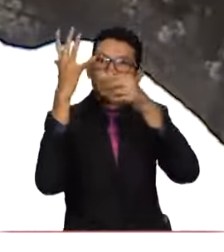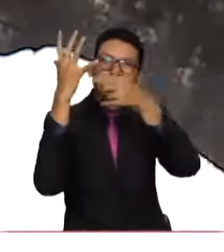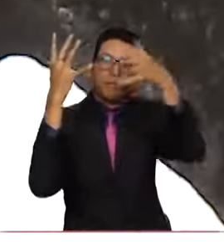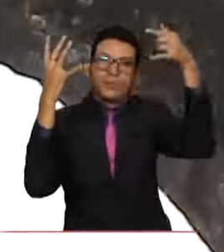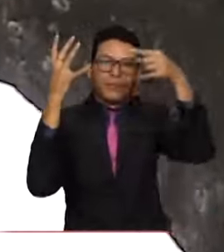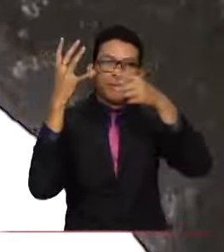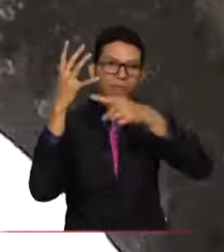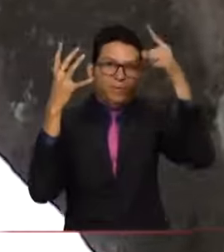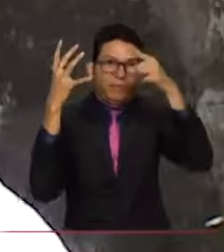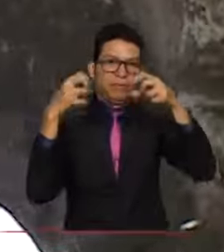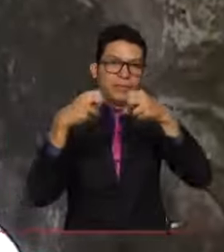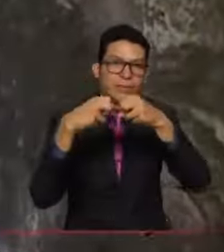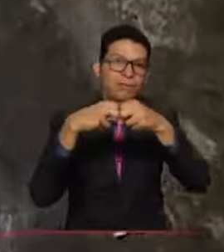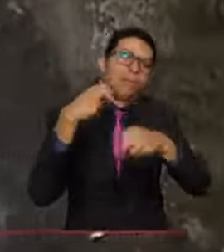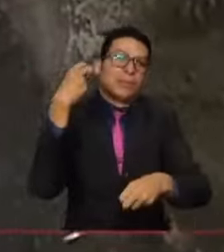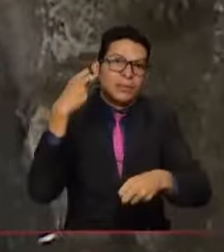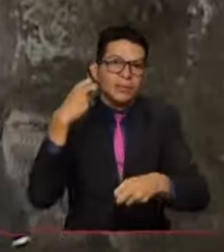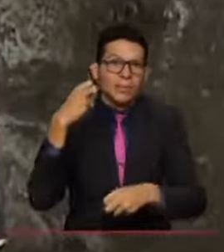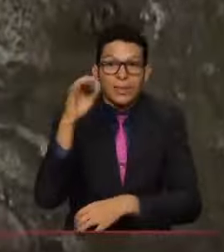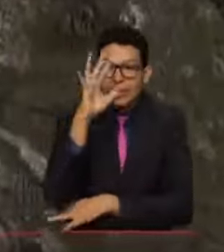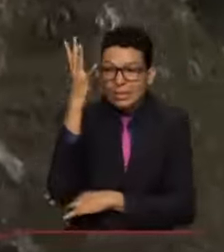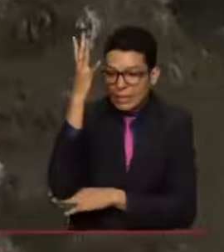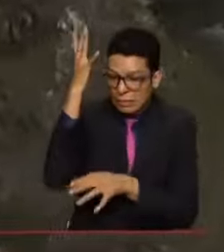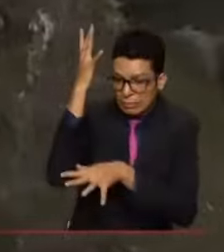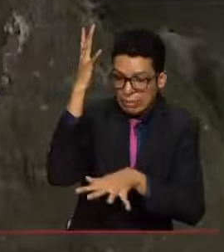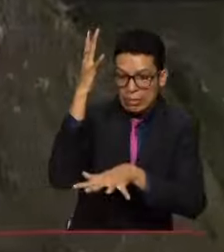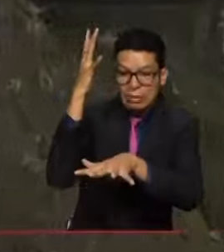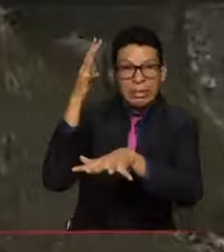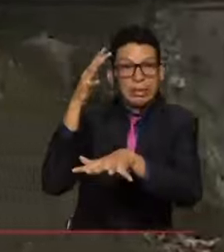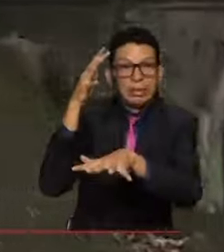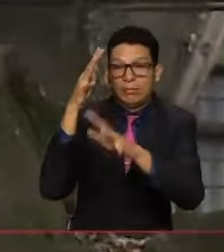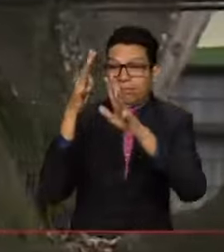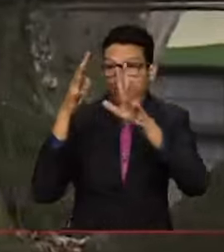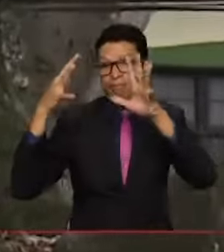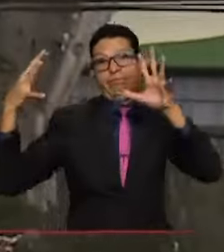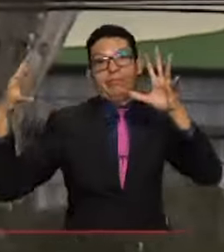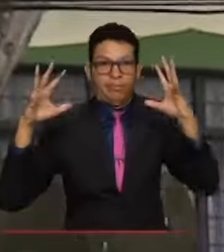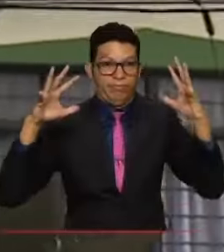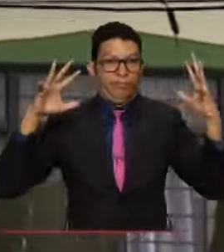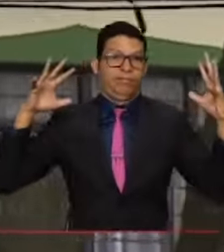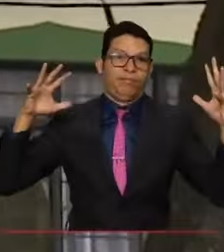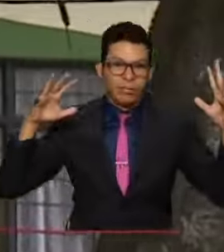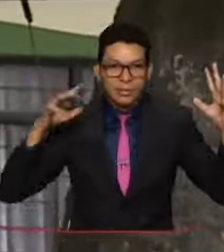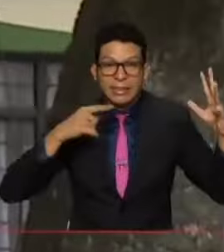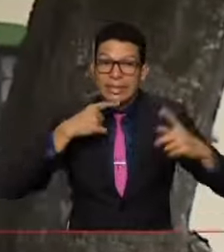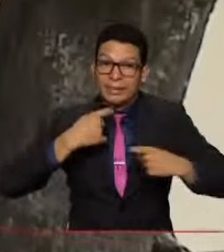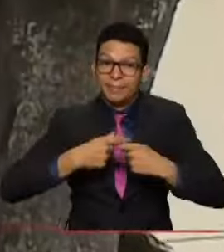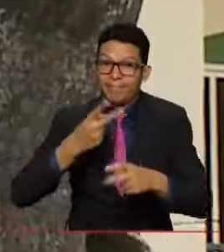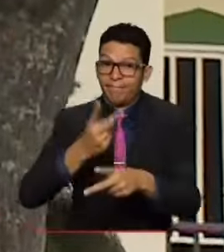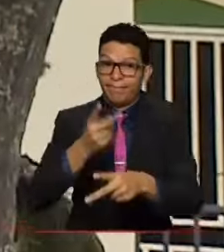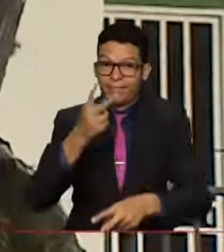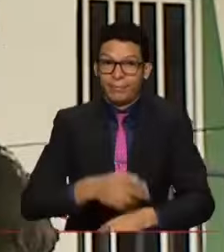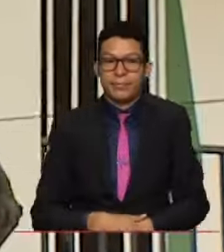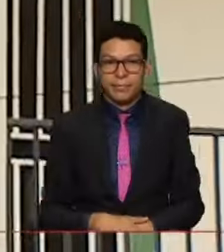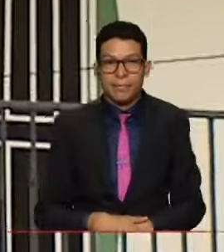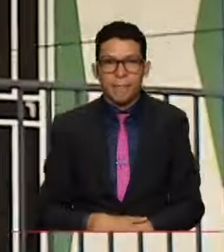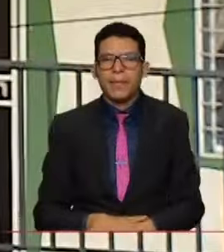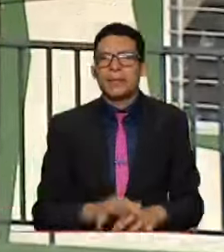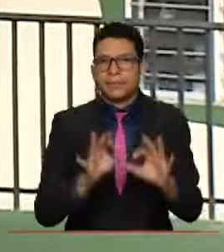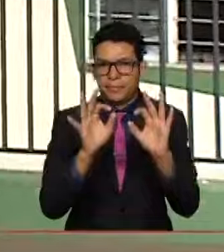árbol sobrepasa el cordón. Entonces, esperamos pronta solución a este tema. Muchas gracias, Carlos.